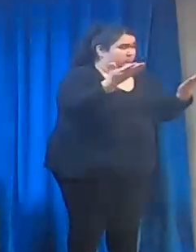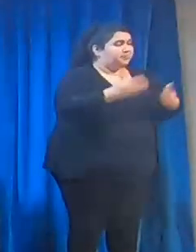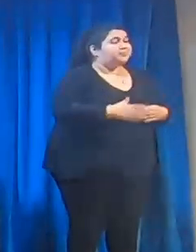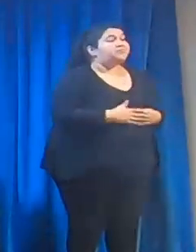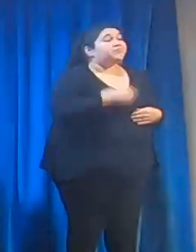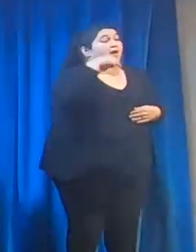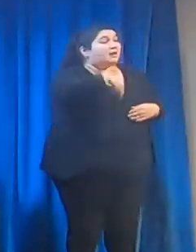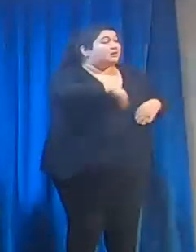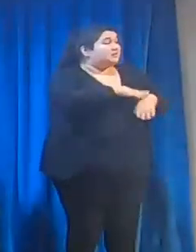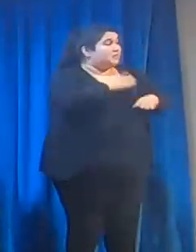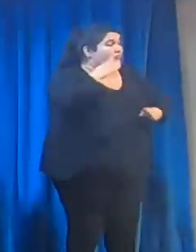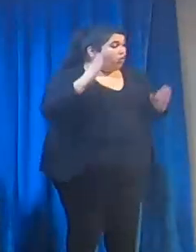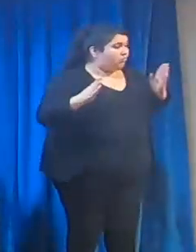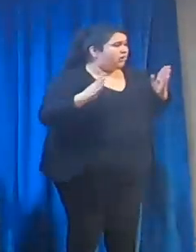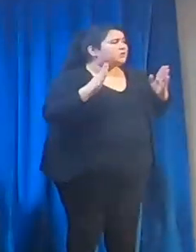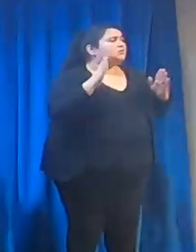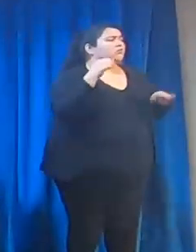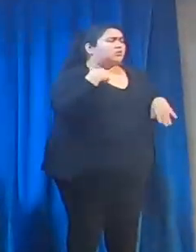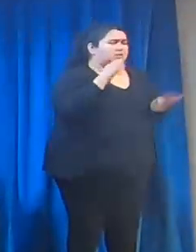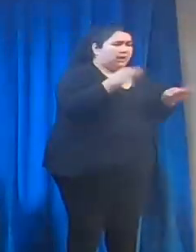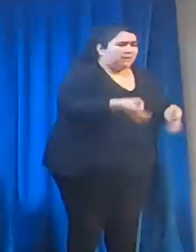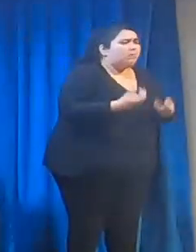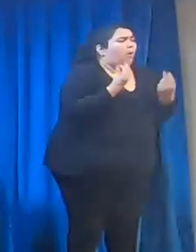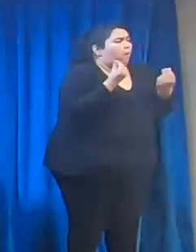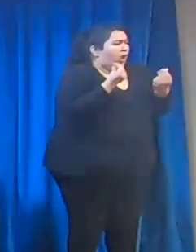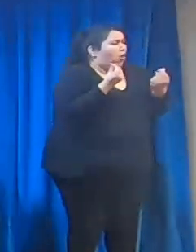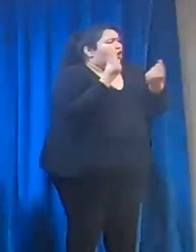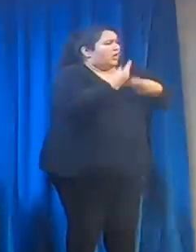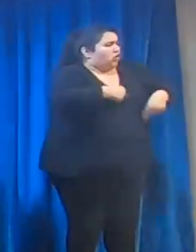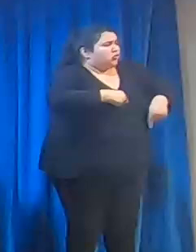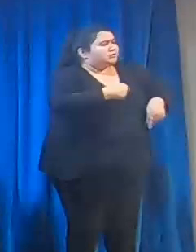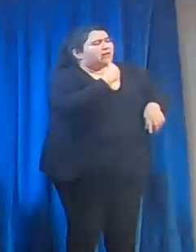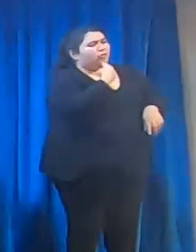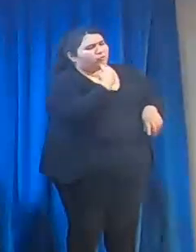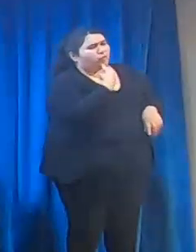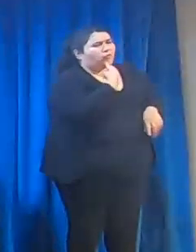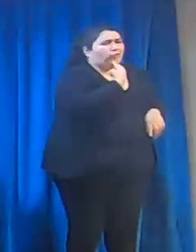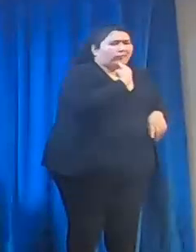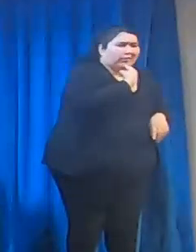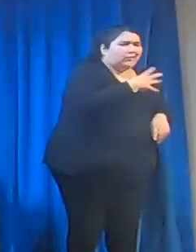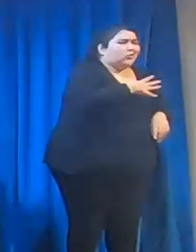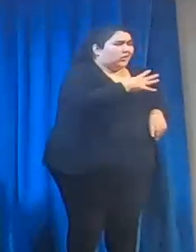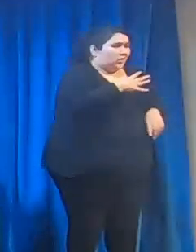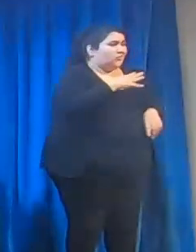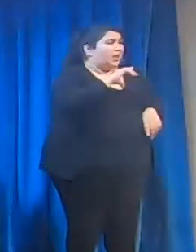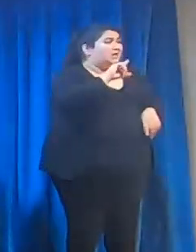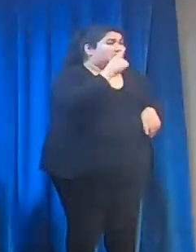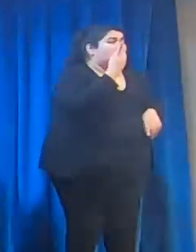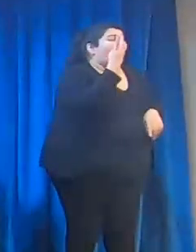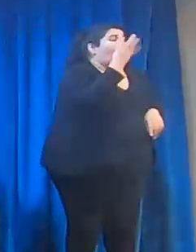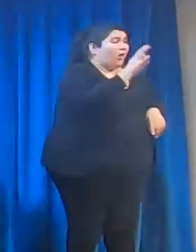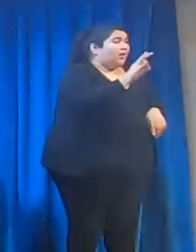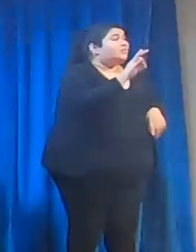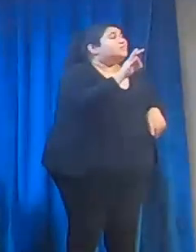contexto actual, en el que tantos valores están puestos en duda y a 140 años de la